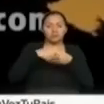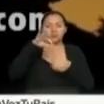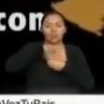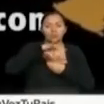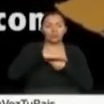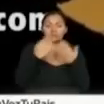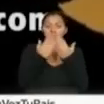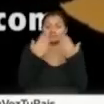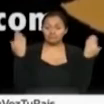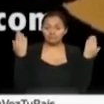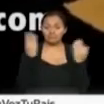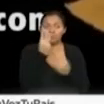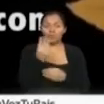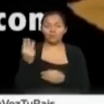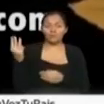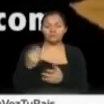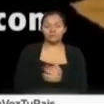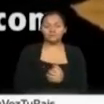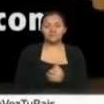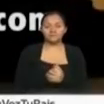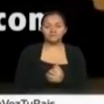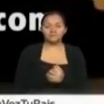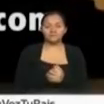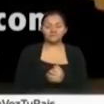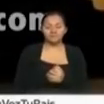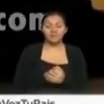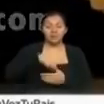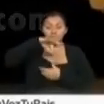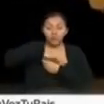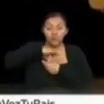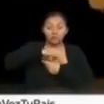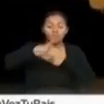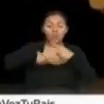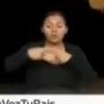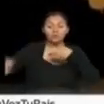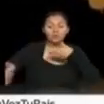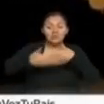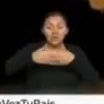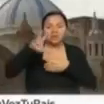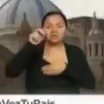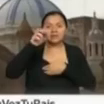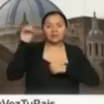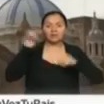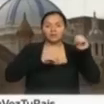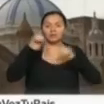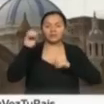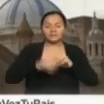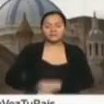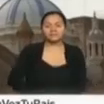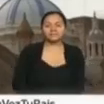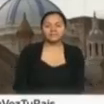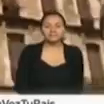www punto vota por ecuador puntocom las votaciones se cierran el próximo 30 de octubre luisa andrade